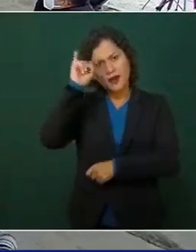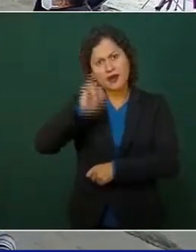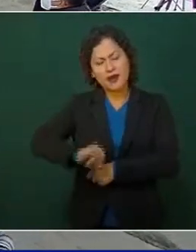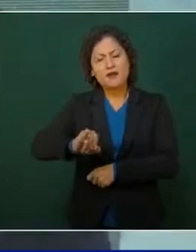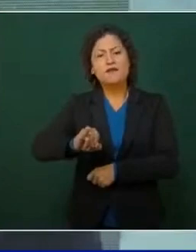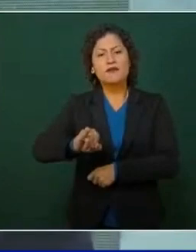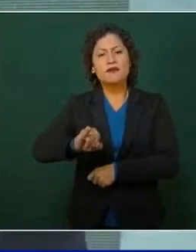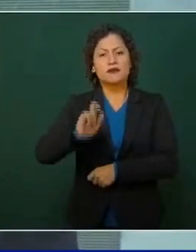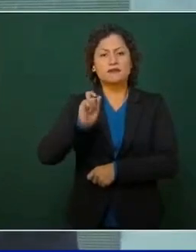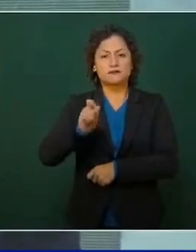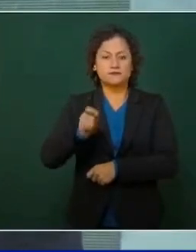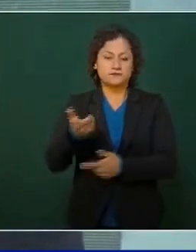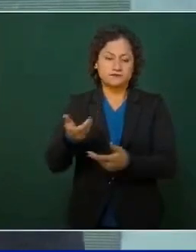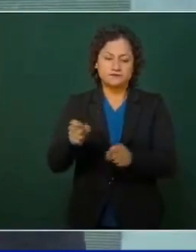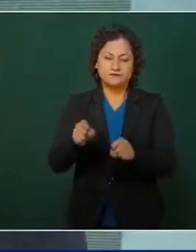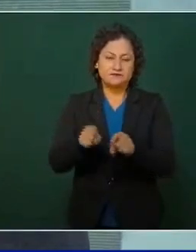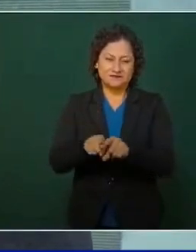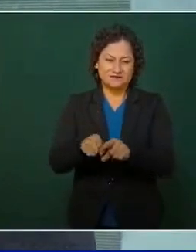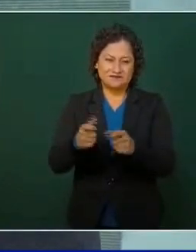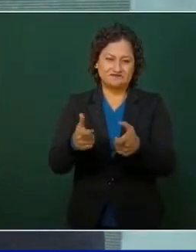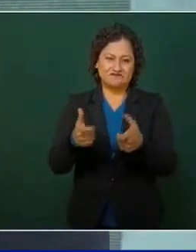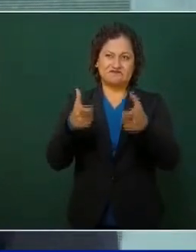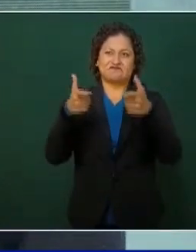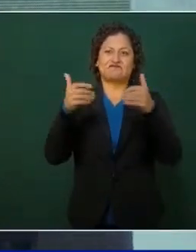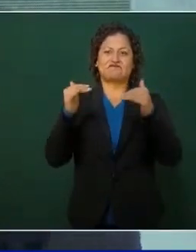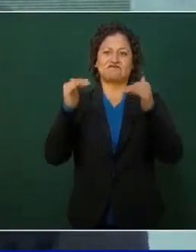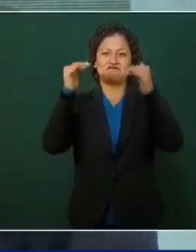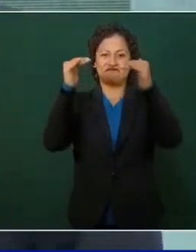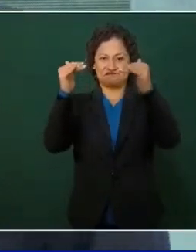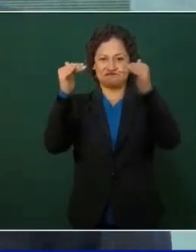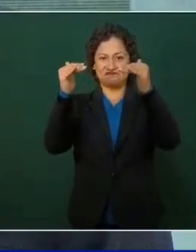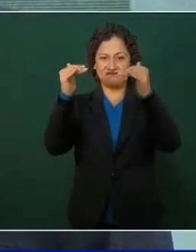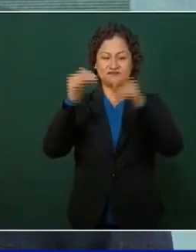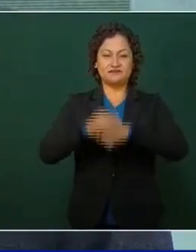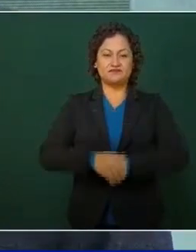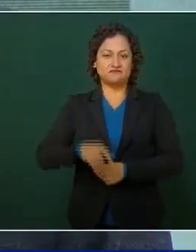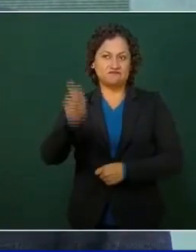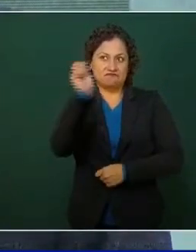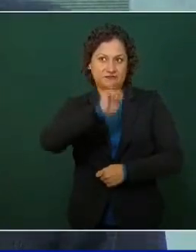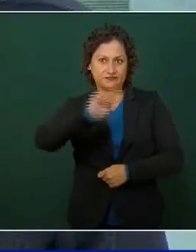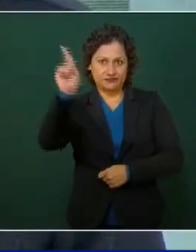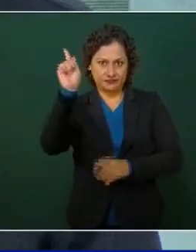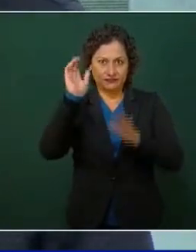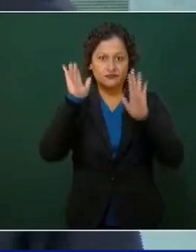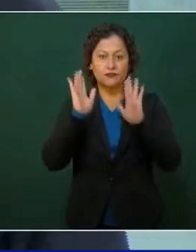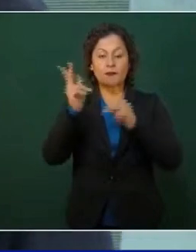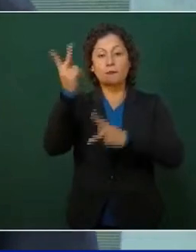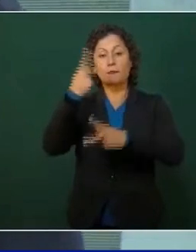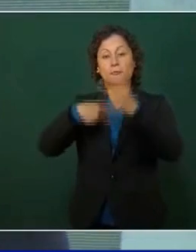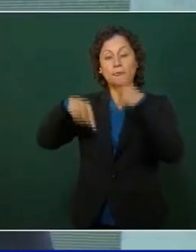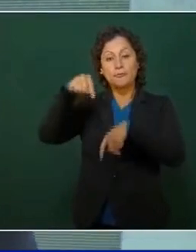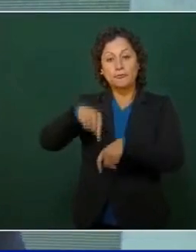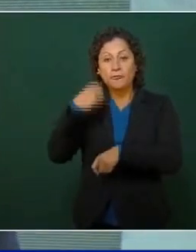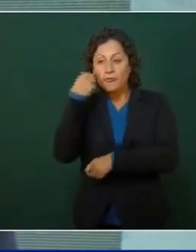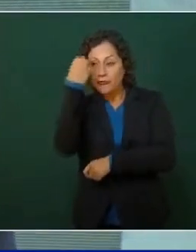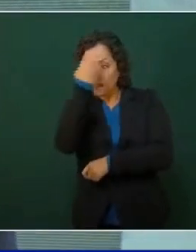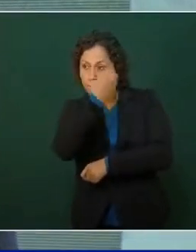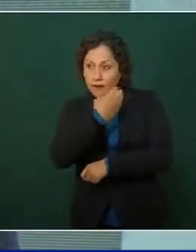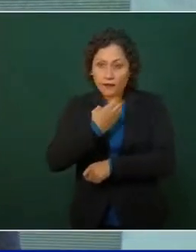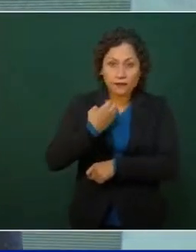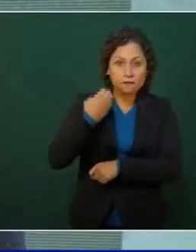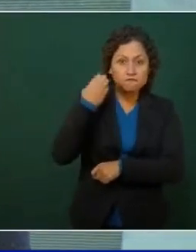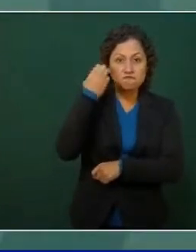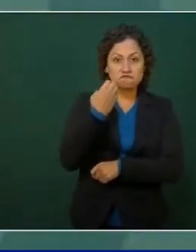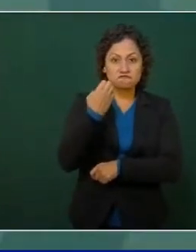de estos tecnócratas, a hacer evaluaciones, se ponían felices